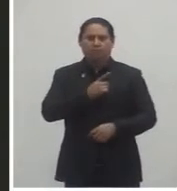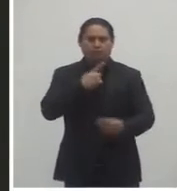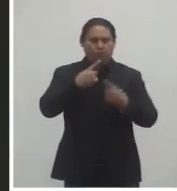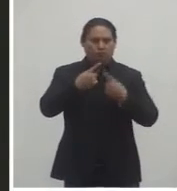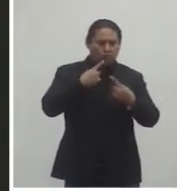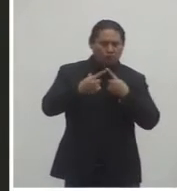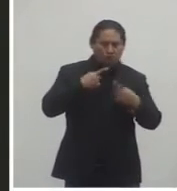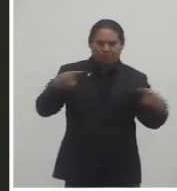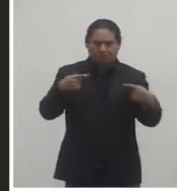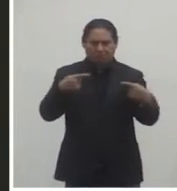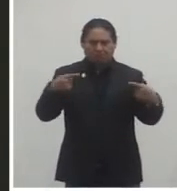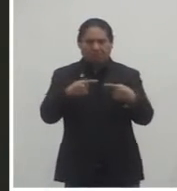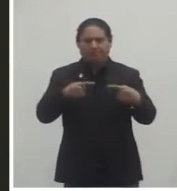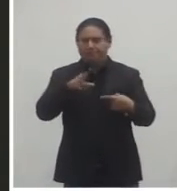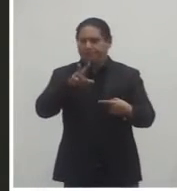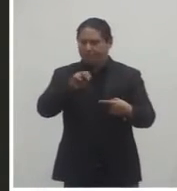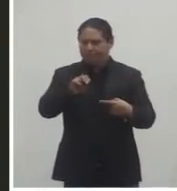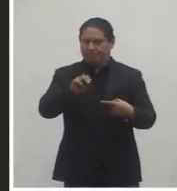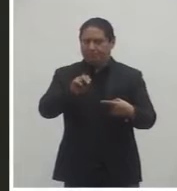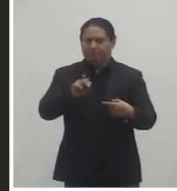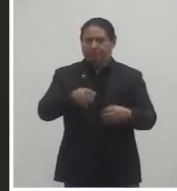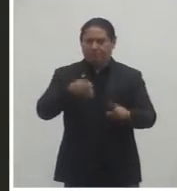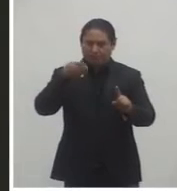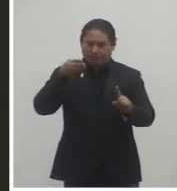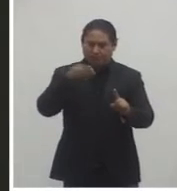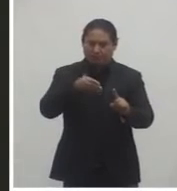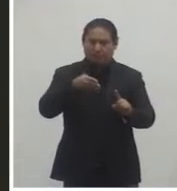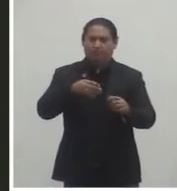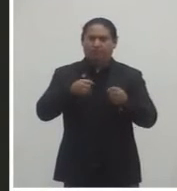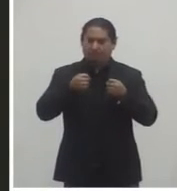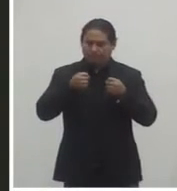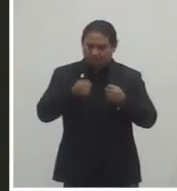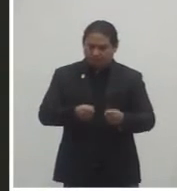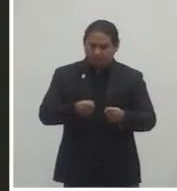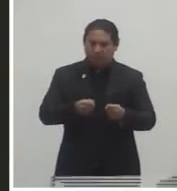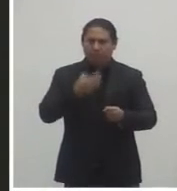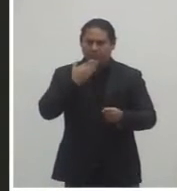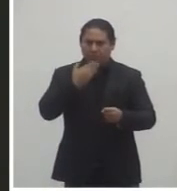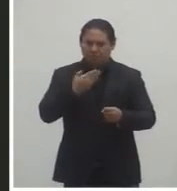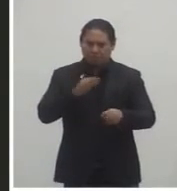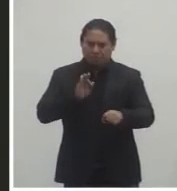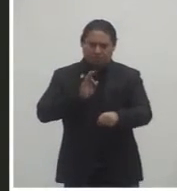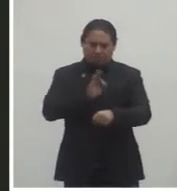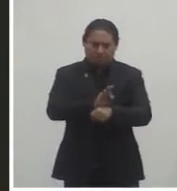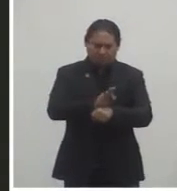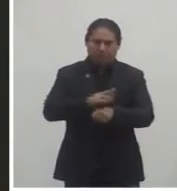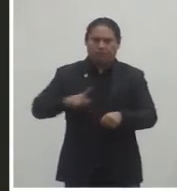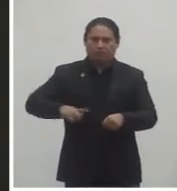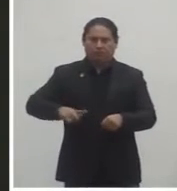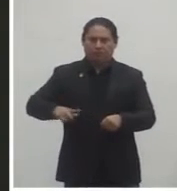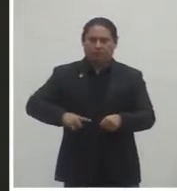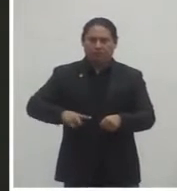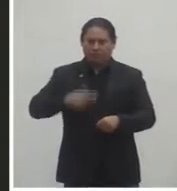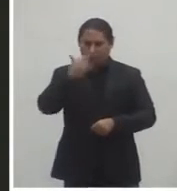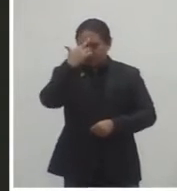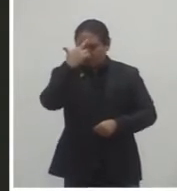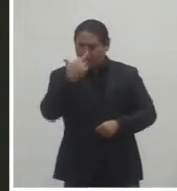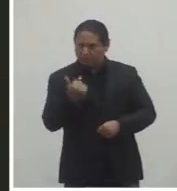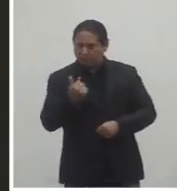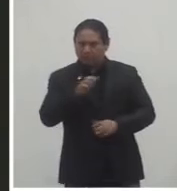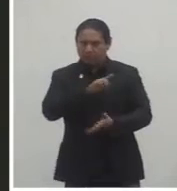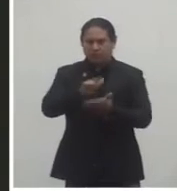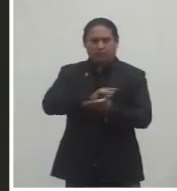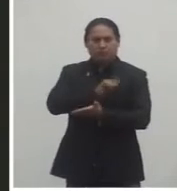entre chiapanecos, la finalidad es reforzar una gobernabilidad sustentada en la razón, en la